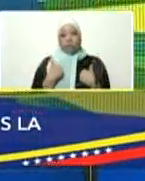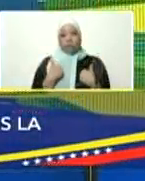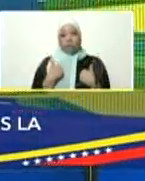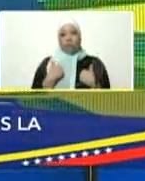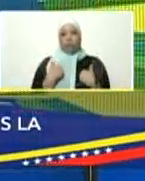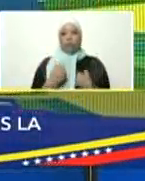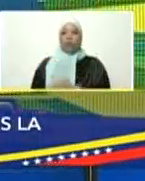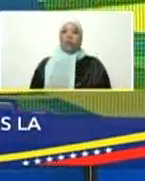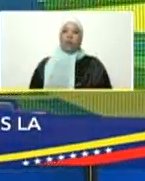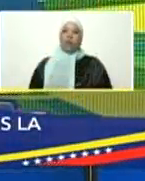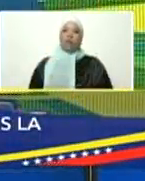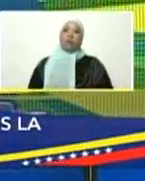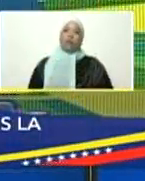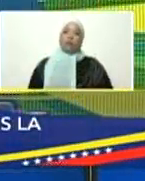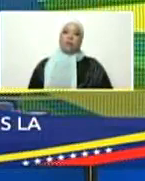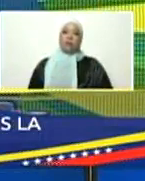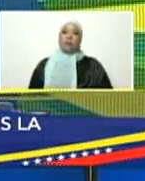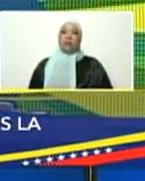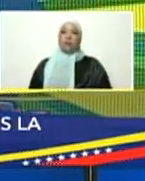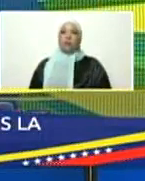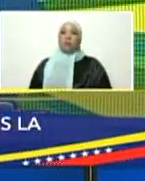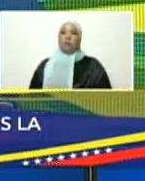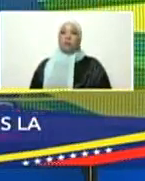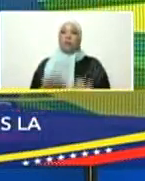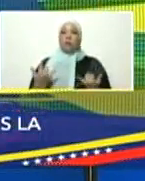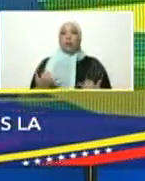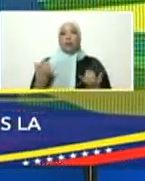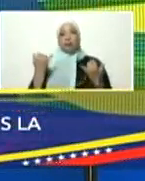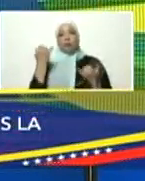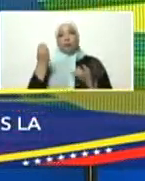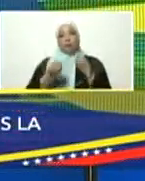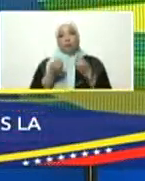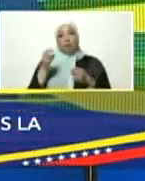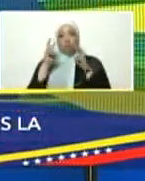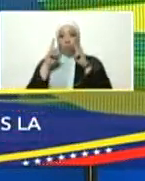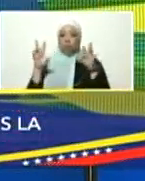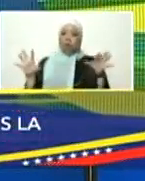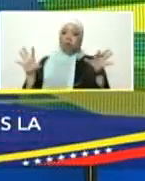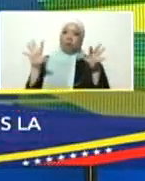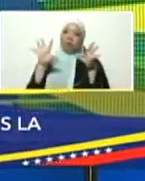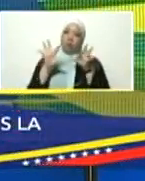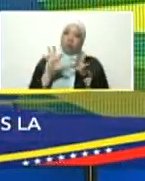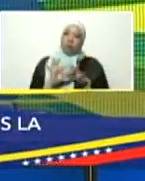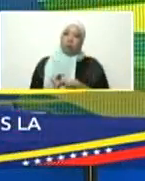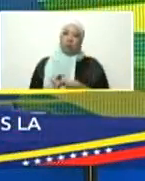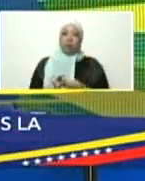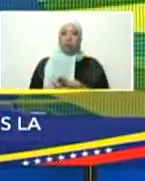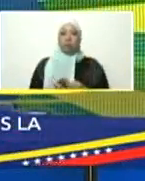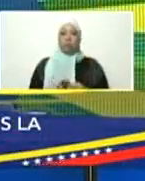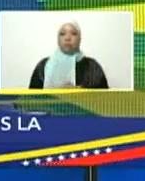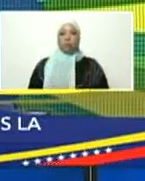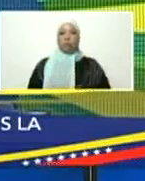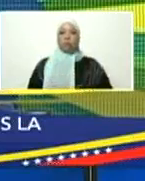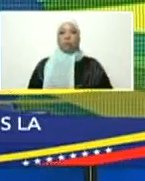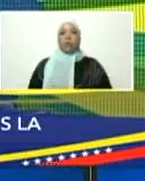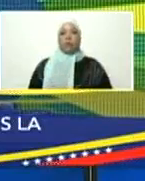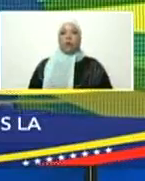diferencias y aprender a generar nuevos niveles de unión cada vez superiores. Yo quisiera